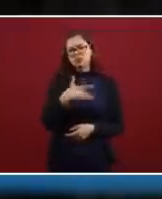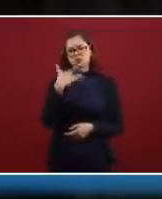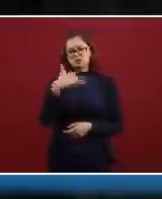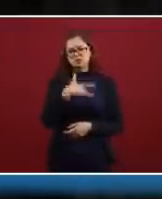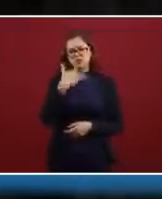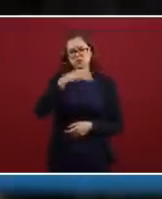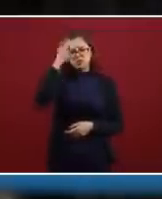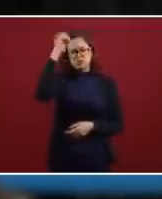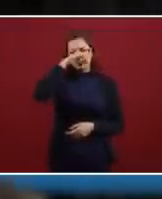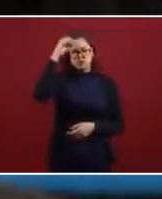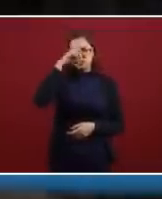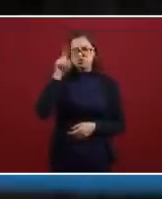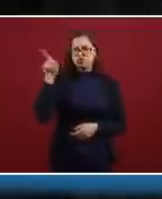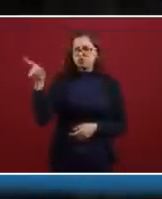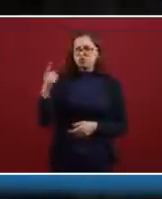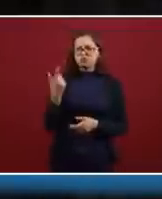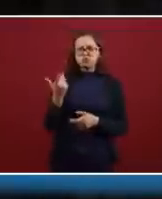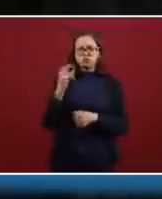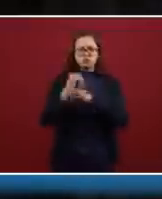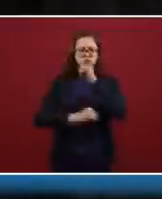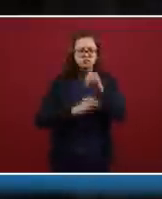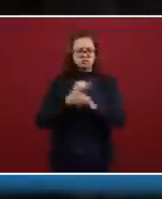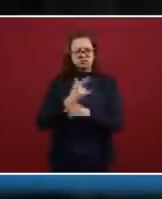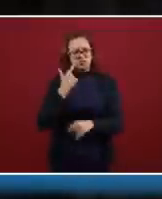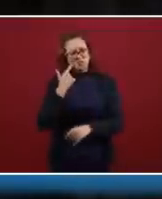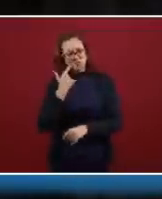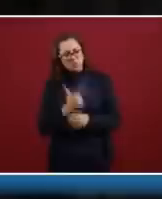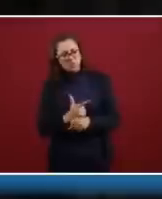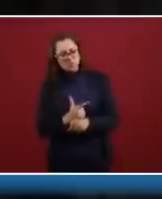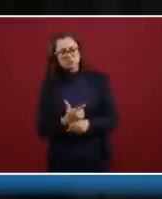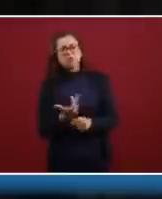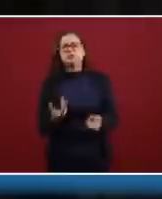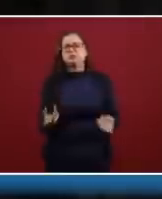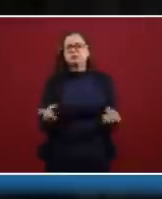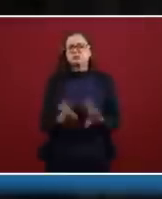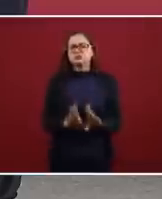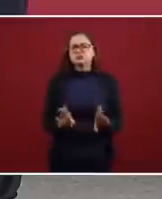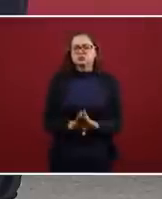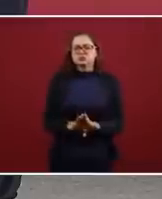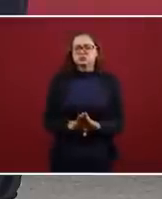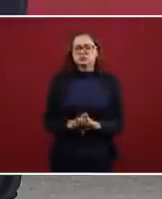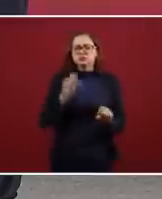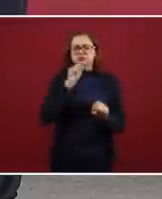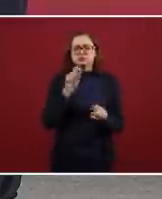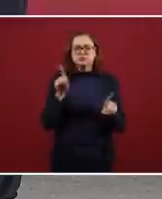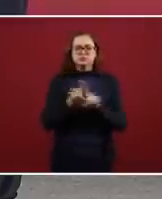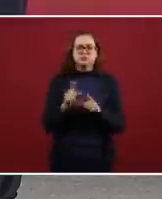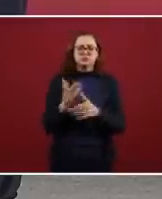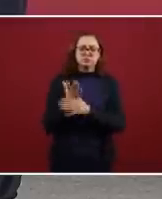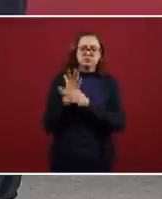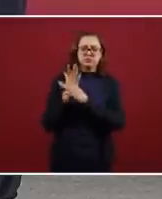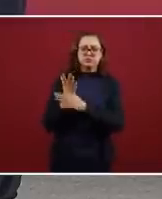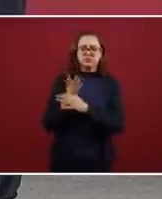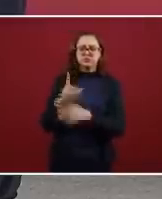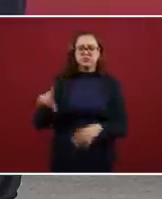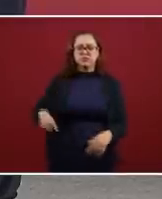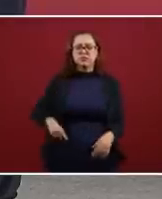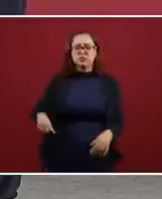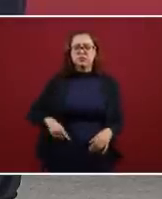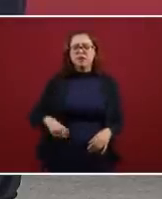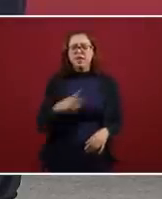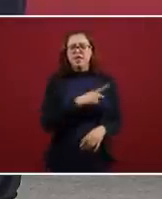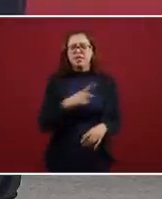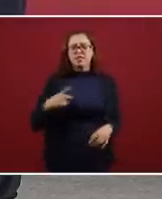este diagnóstico ellos hablan también de que gméxico que su gobierno debería